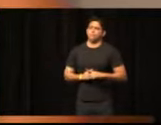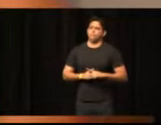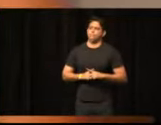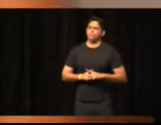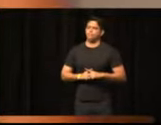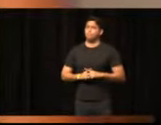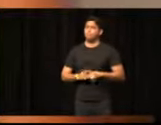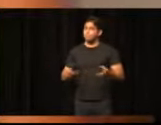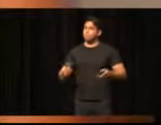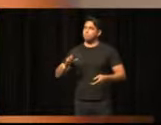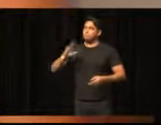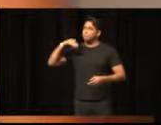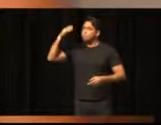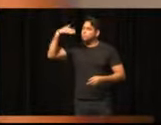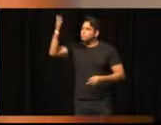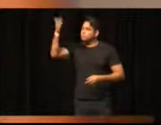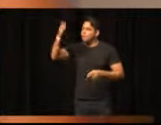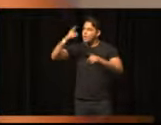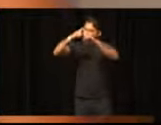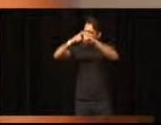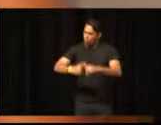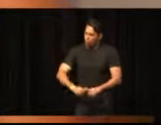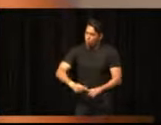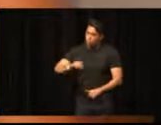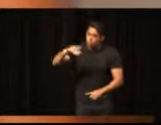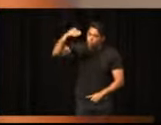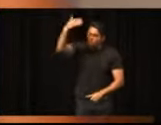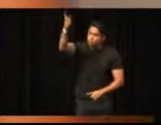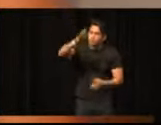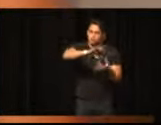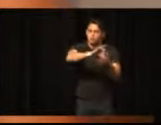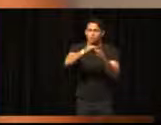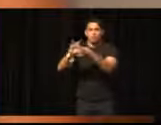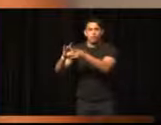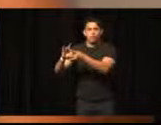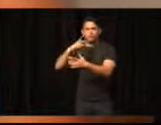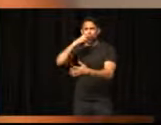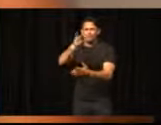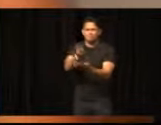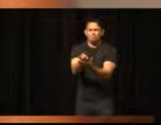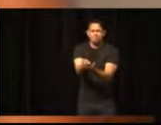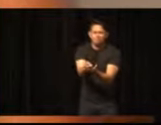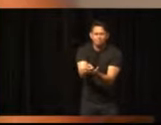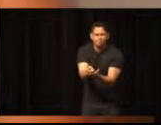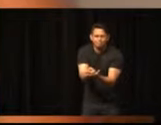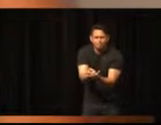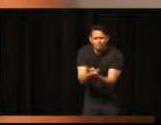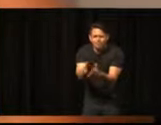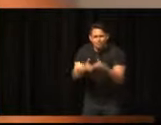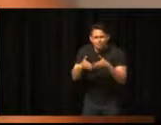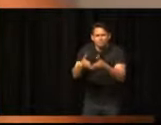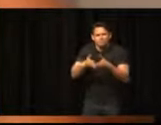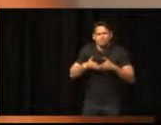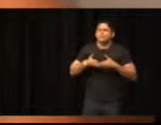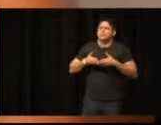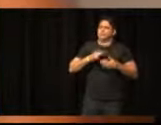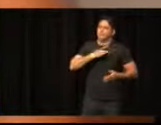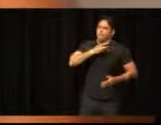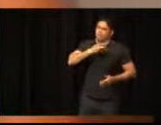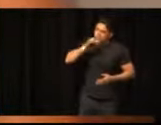Tanto en las Olimpiadas como en el Mundial hay un apelo a la participación de los voluntarios en esos